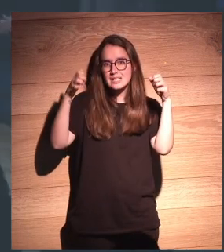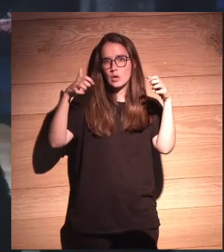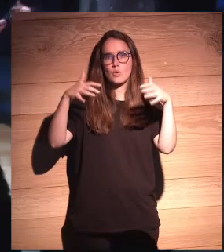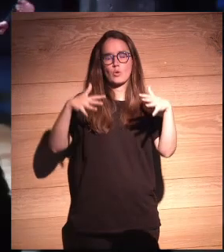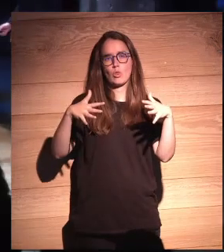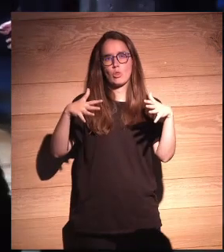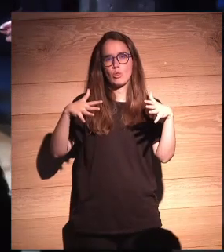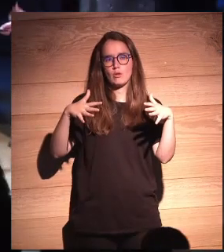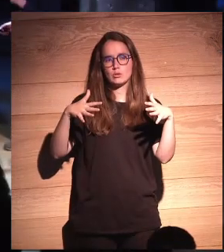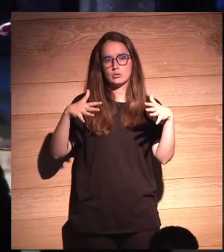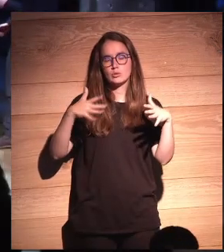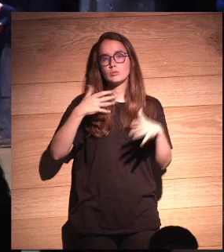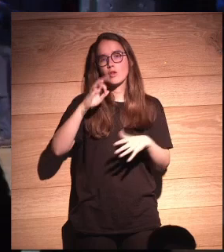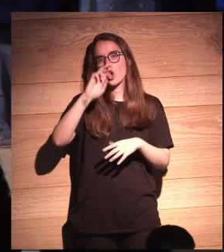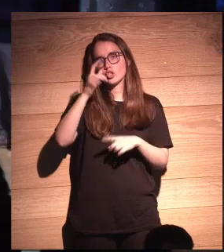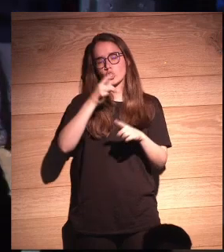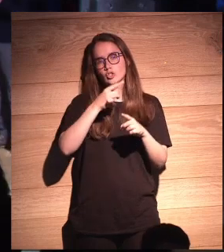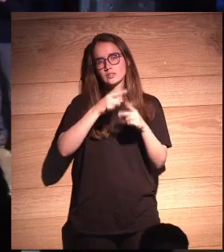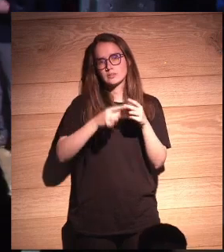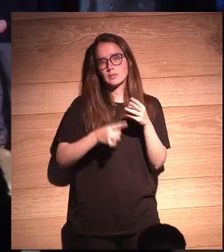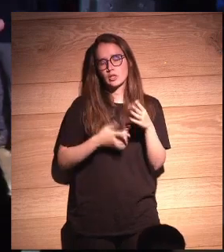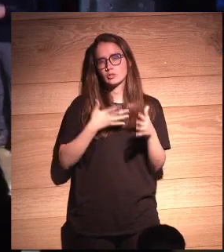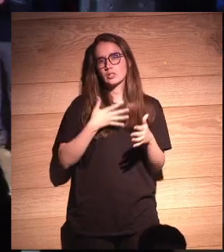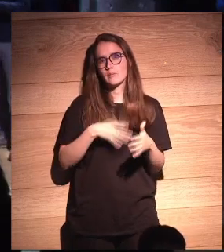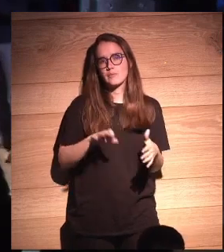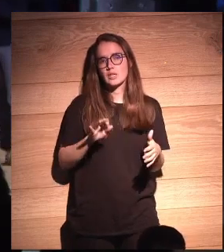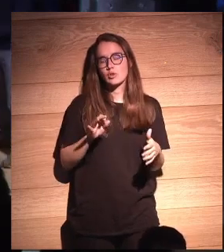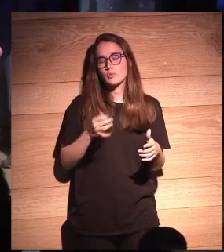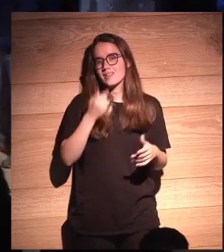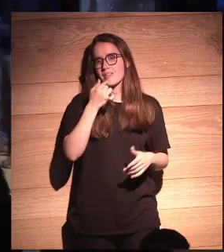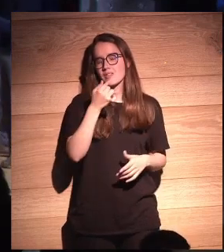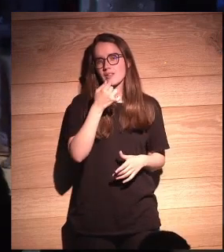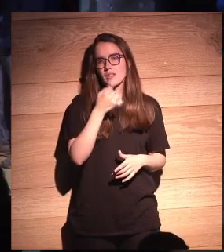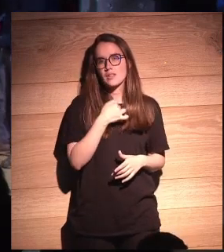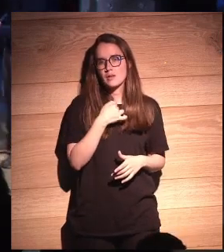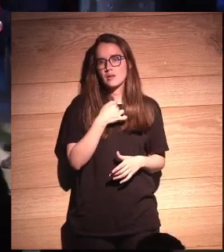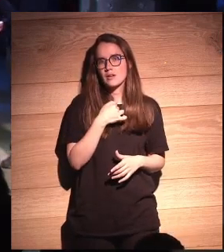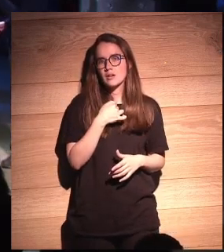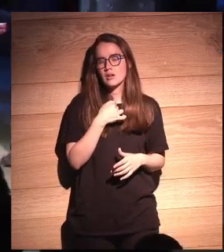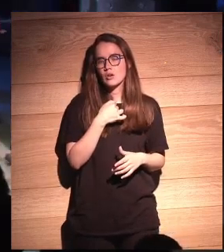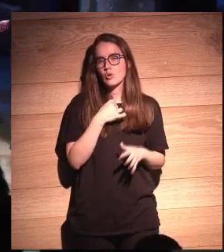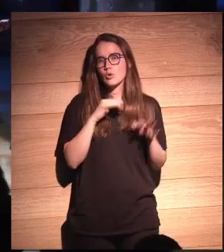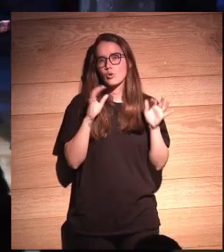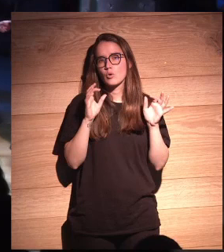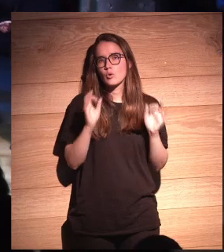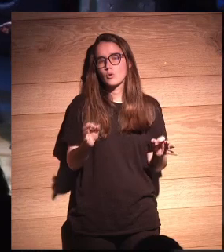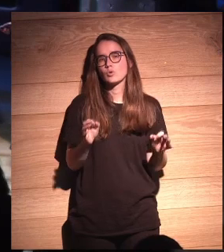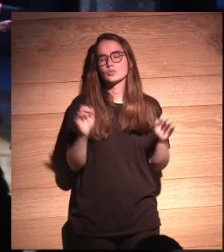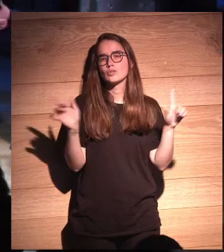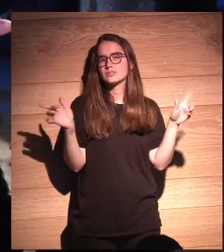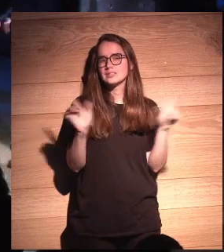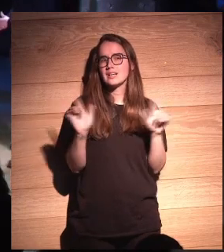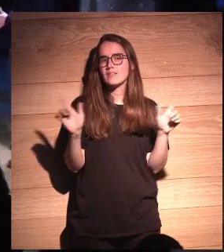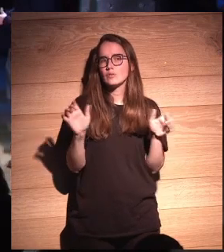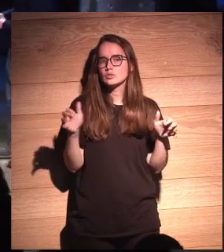luminancia, incluso otros aspectos que nos pueda indicar la propia cadena de